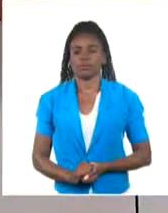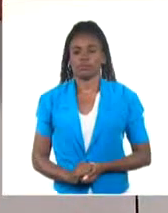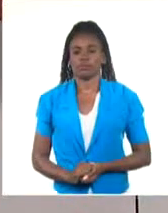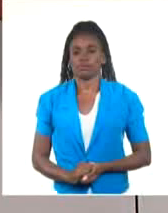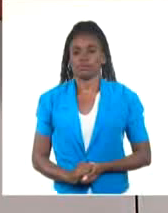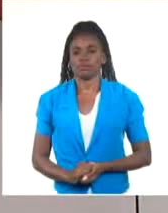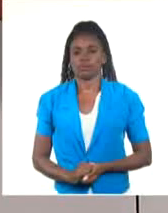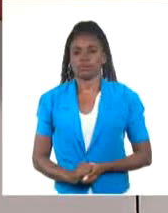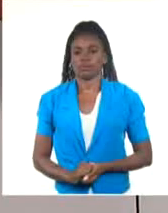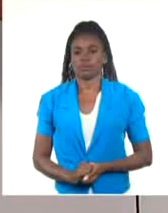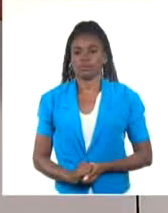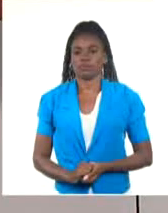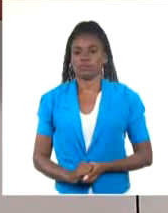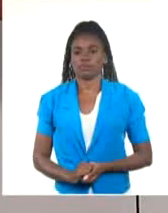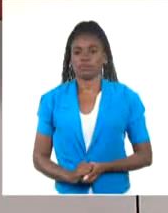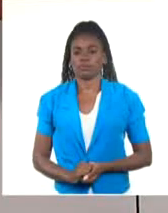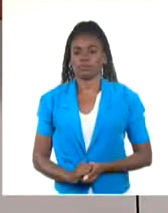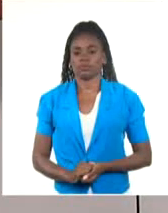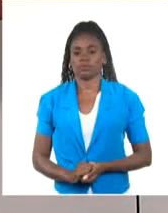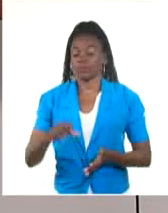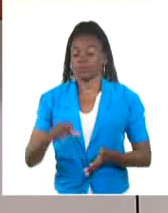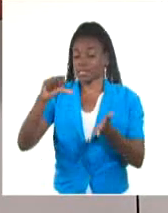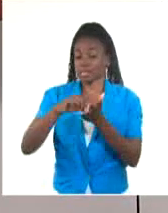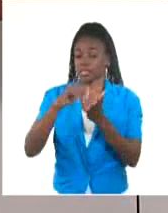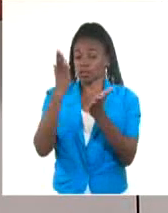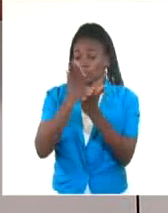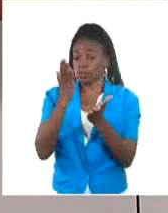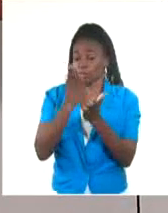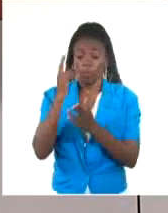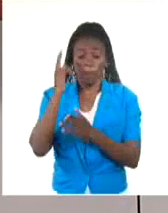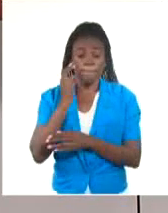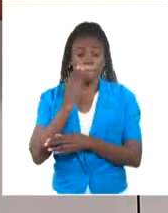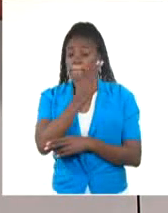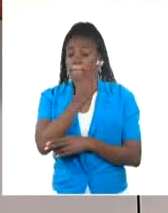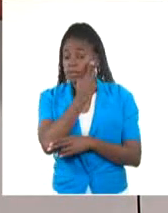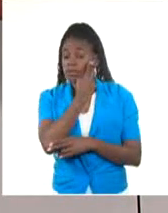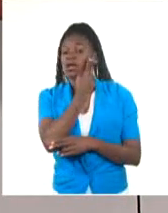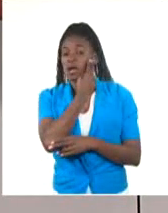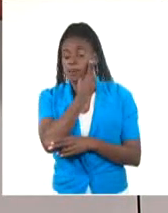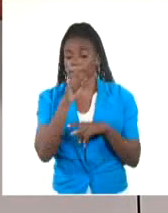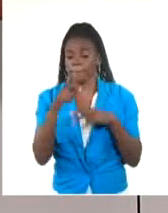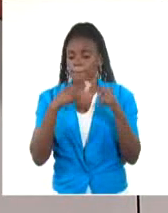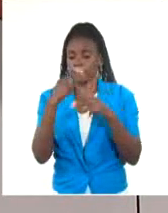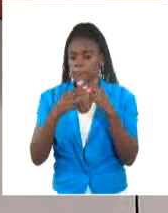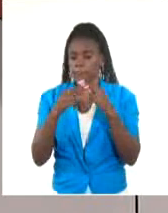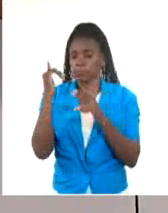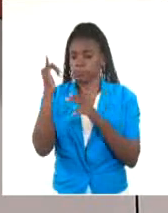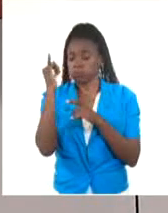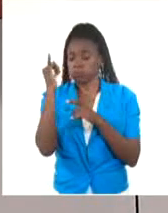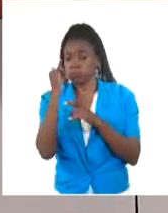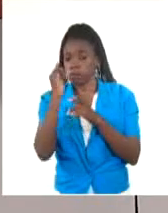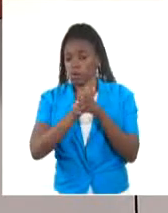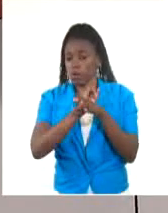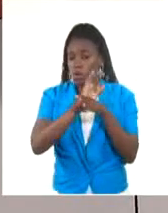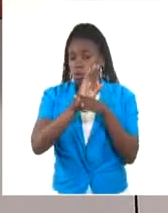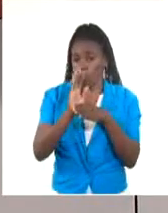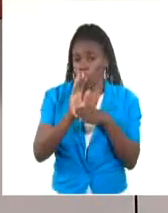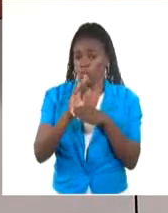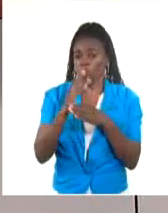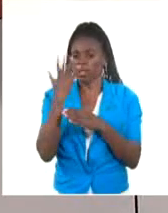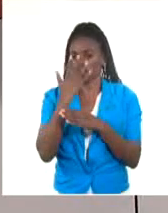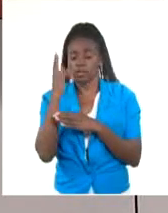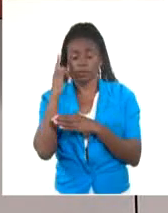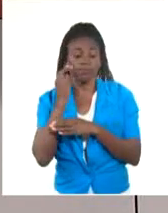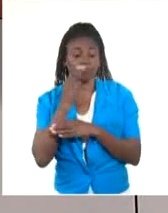Un panel sobre la labor del Centro de Estudios Martianos en la investigación y compilación para la edición crítica de las obras completas del Héroe Nacional de